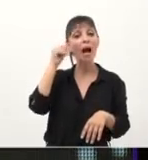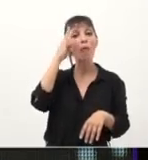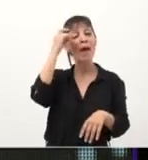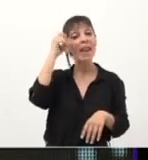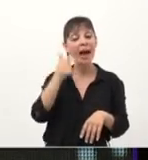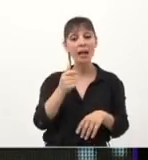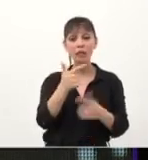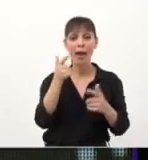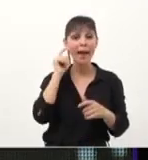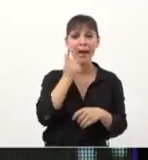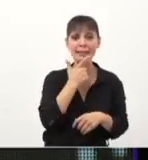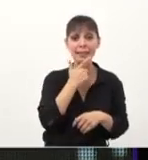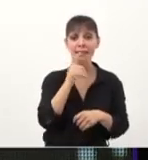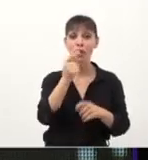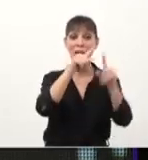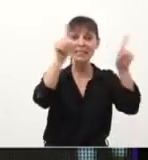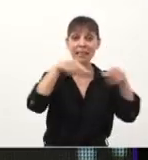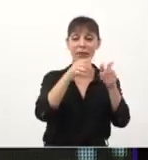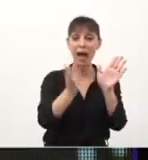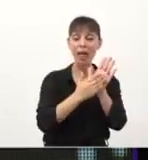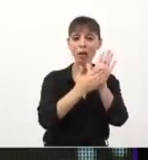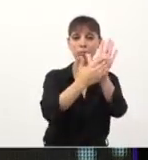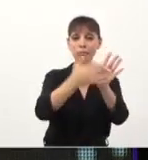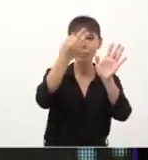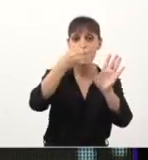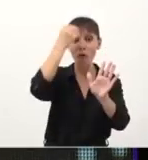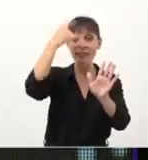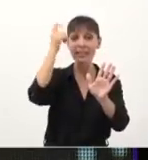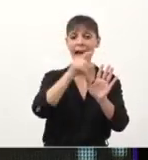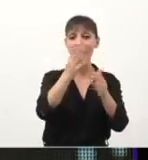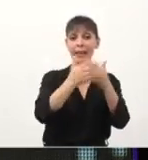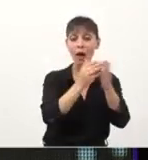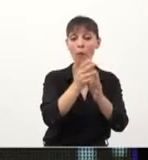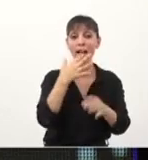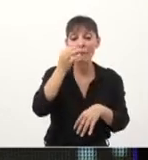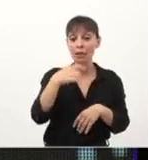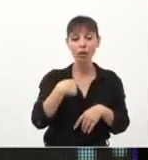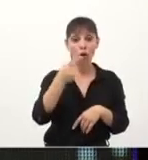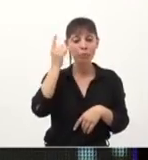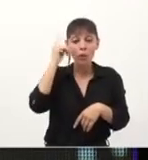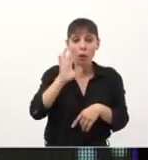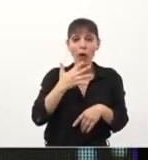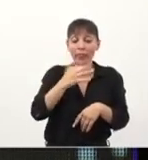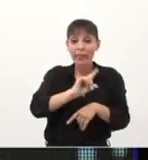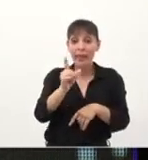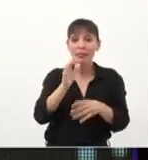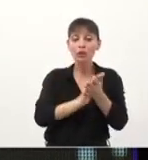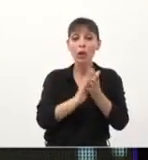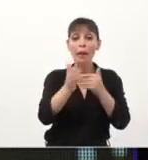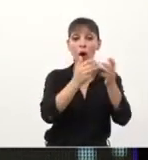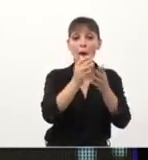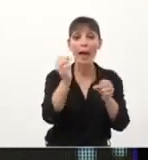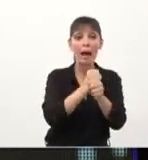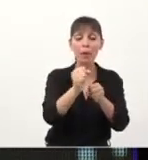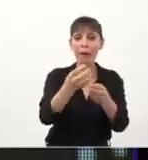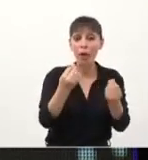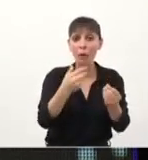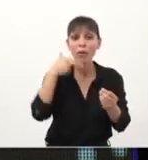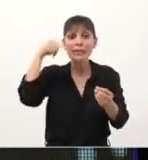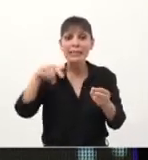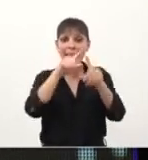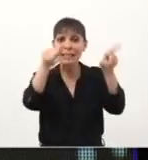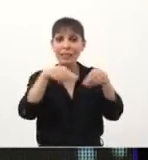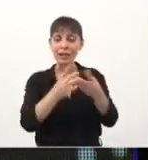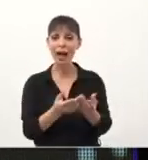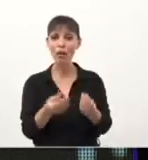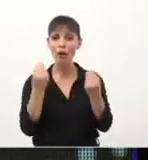hay certificado de obra. Yo no entiendo cómo se puede habilitar un colegio sin certificado de obra, lo escuché el otro día. Soy legislador hizo un mapa